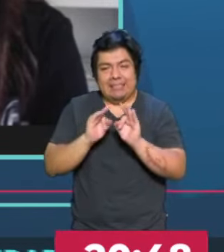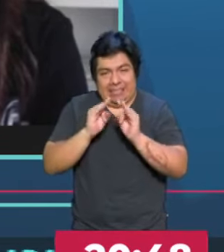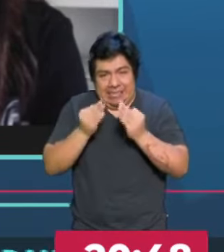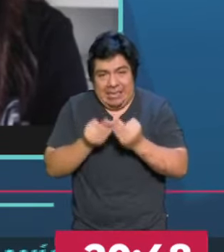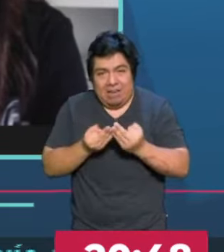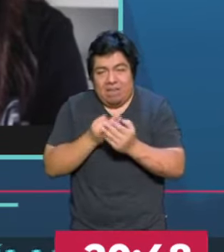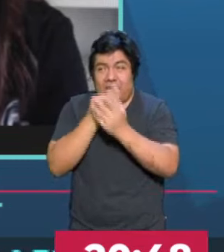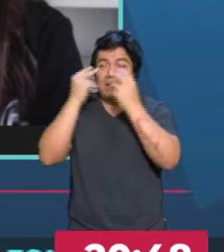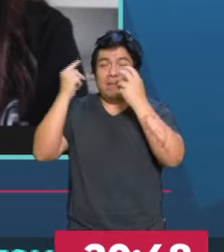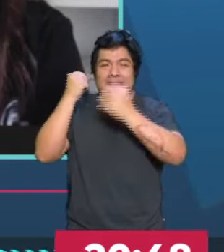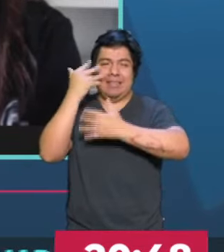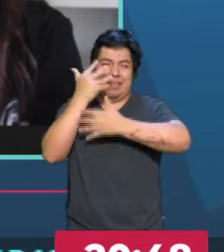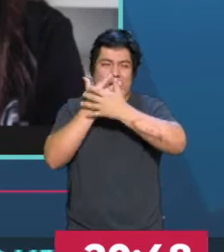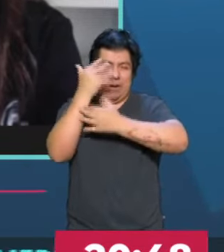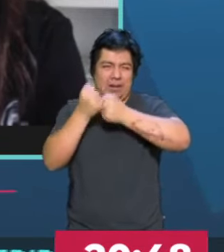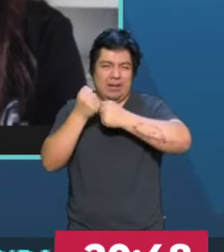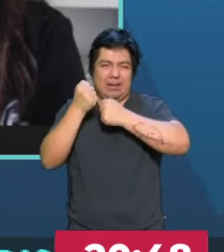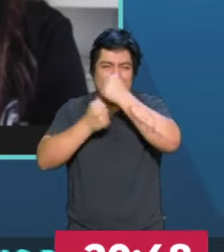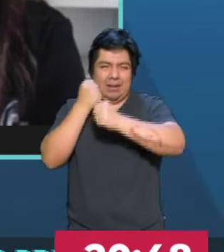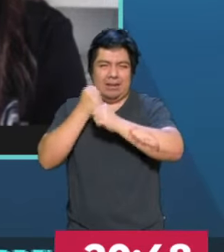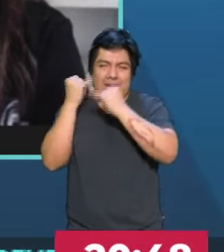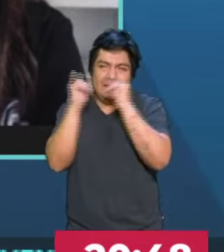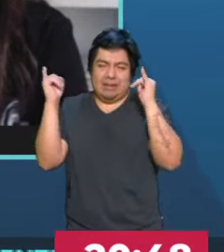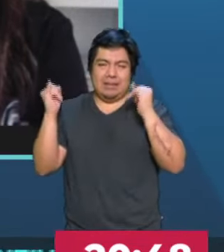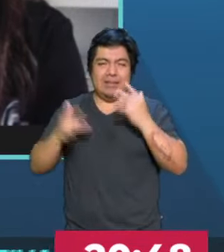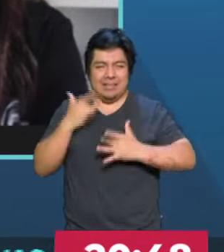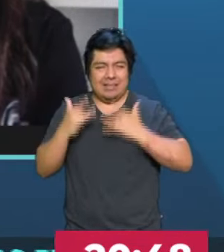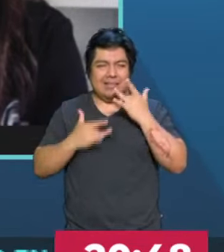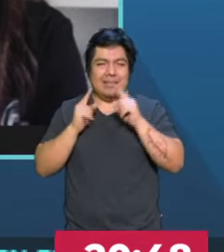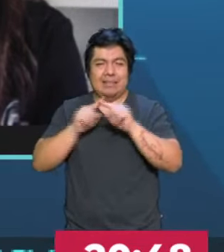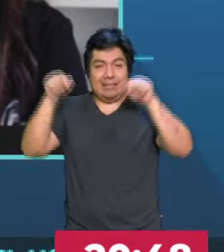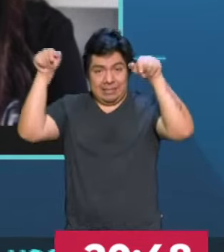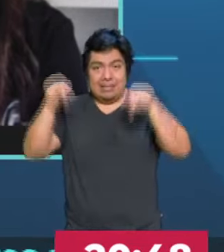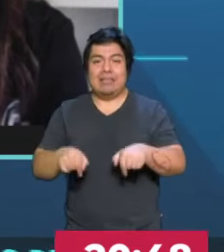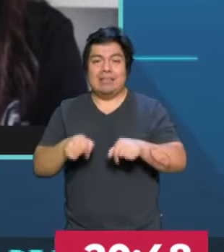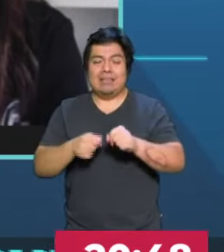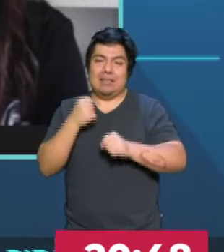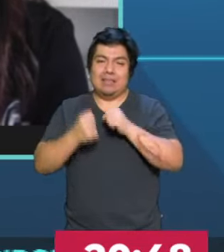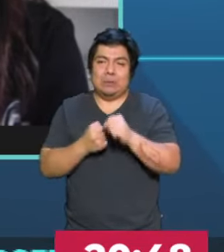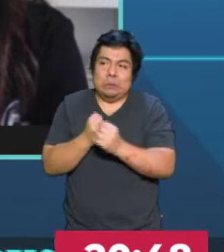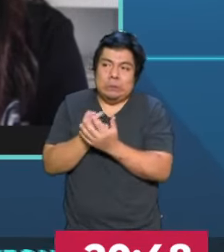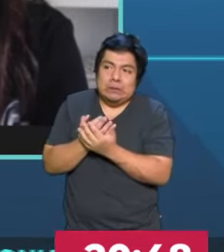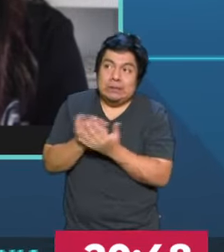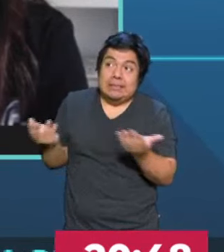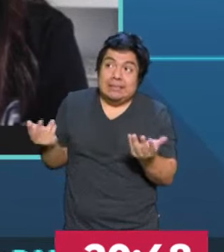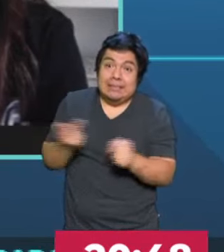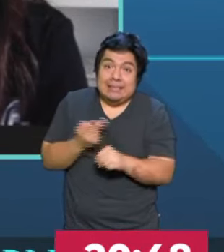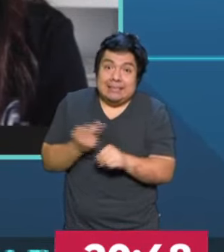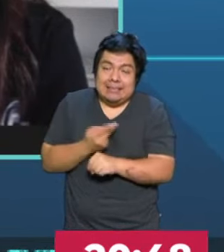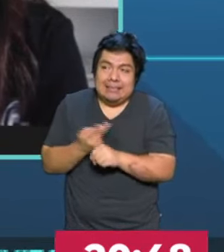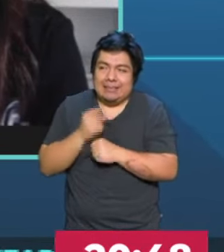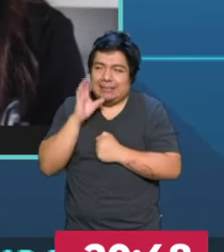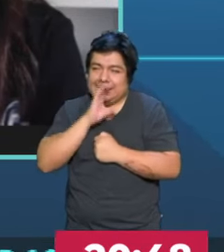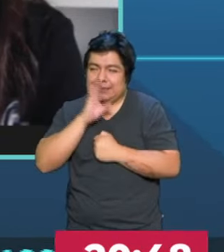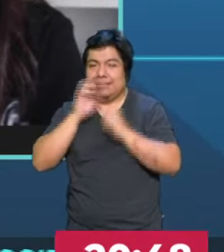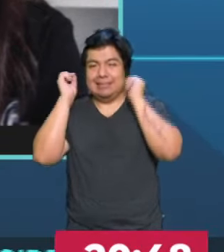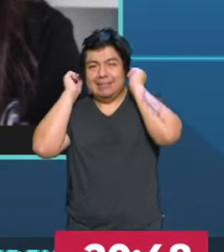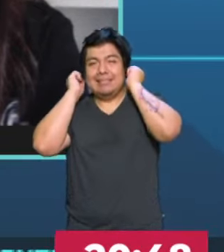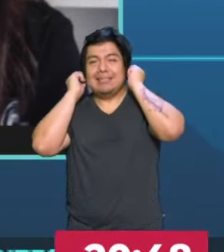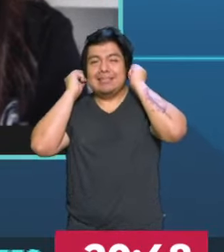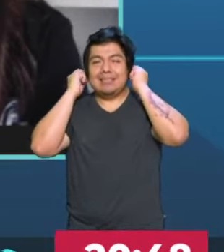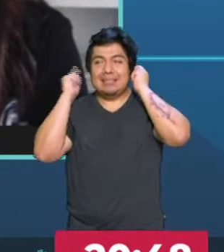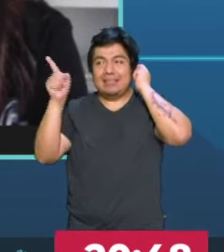esta conmemoración para todas y todos los mexicanos, y precisamente este año genera mucha expectativa también y curiosidad ver qué va a